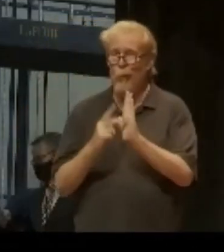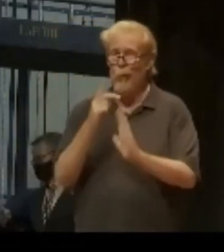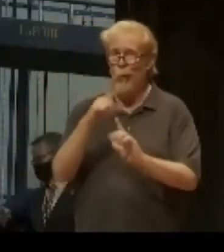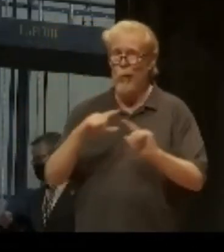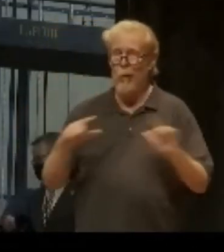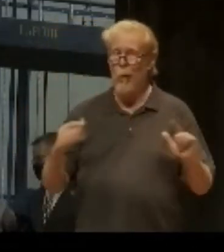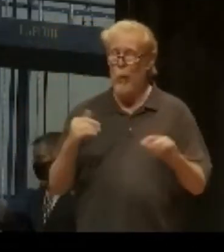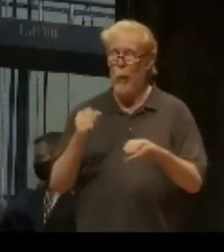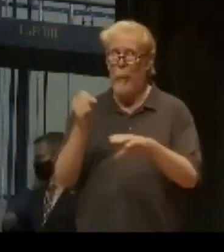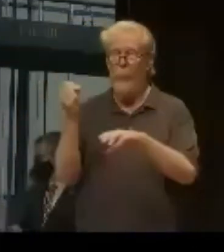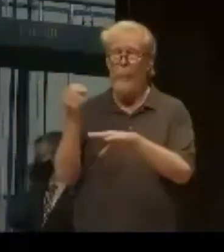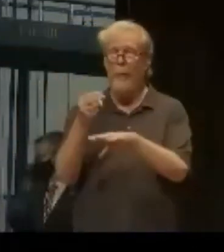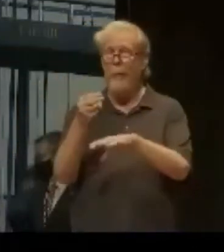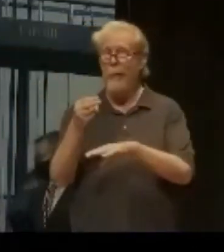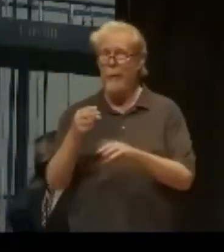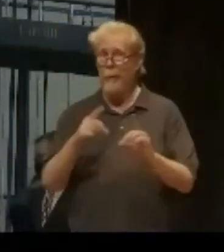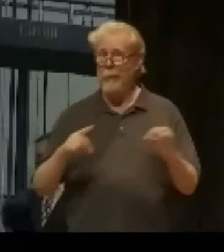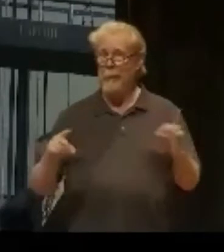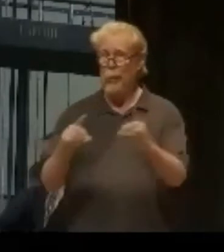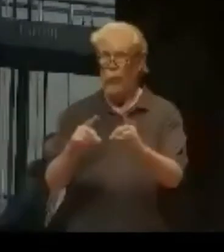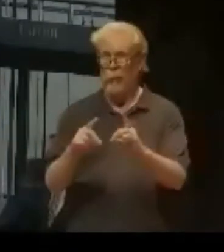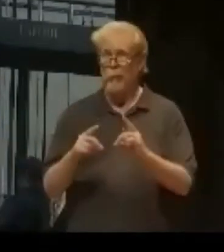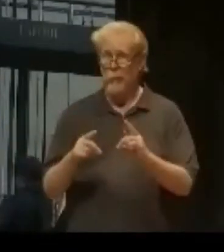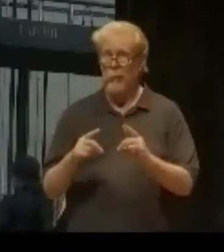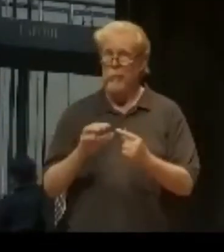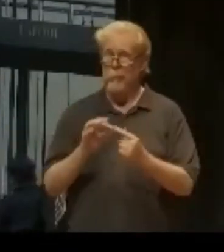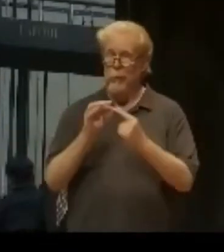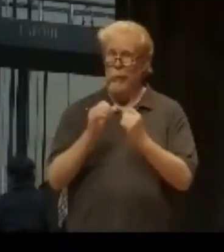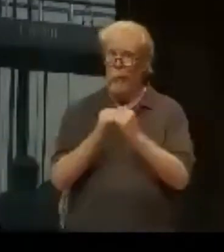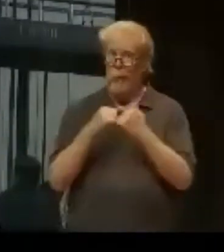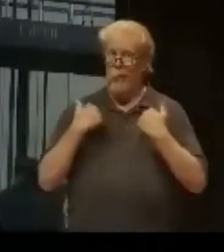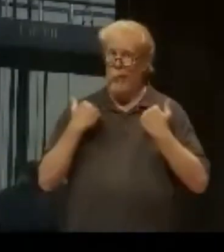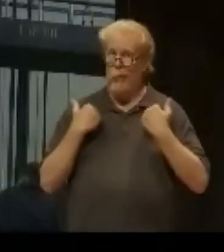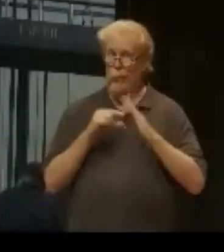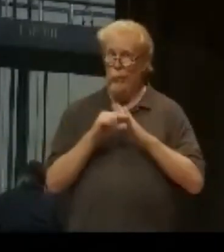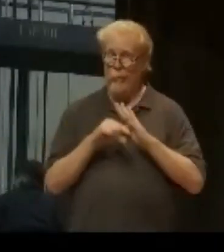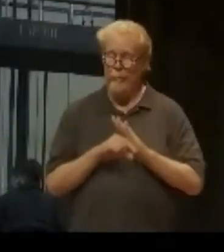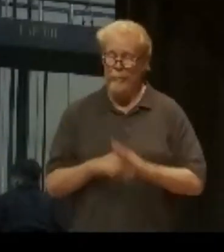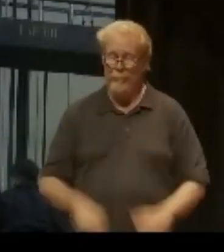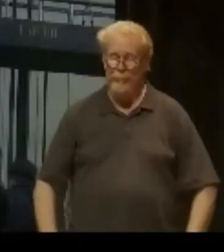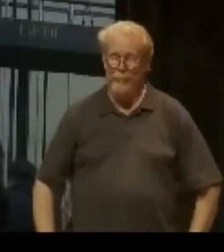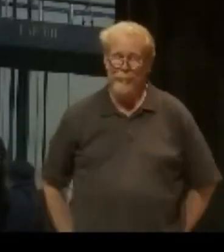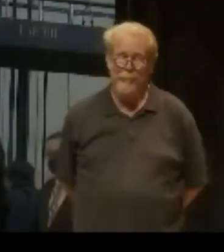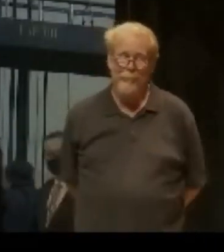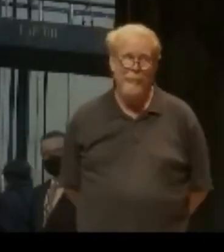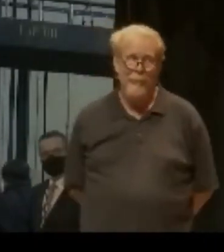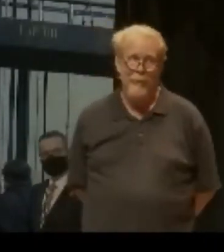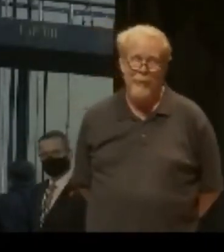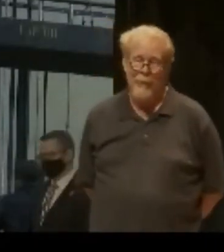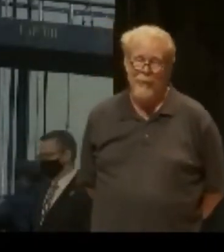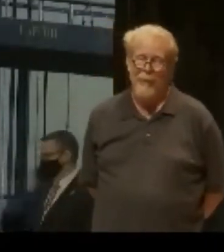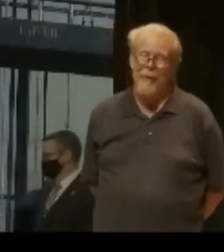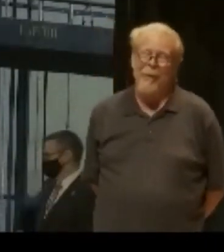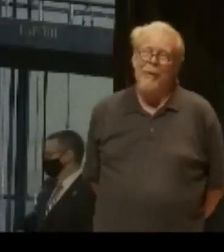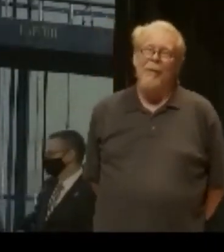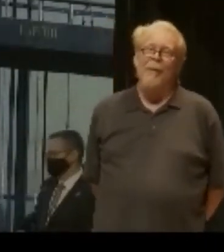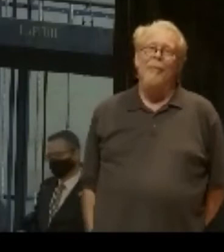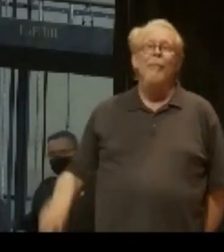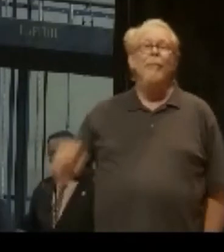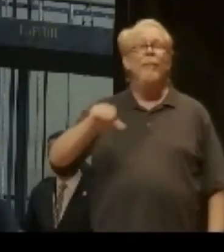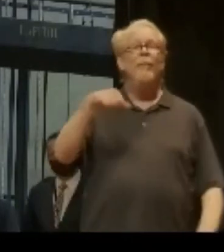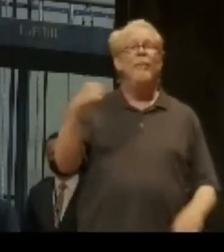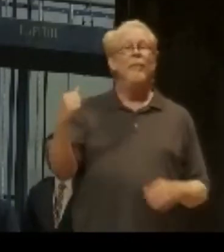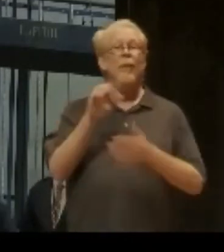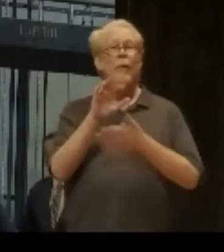los estudiantes de programas duales están desempeñándose mejor todavía que los estudiantes que no están aprendiendo dos